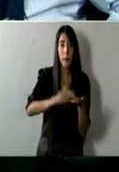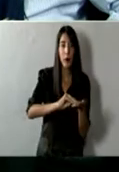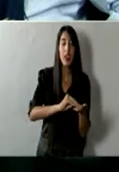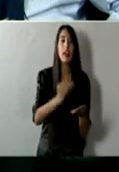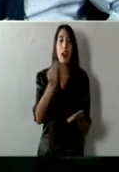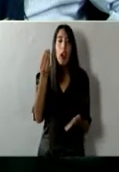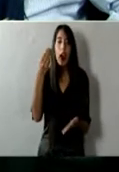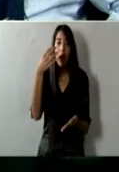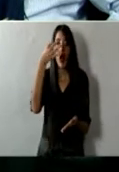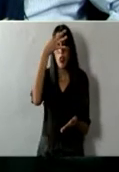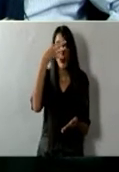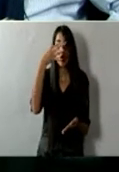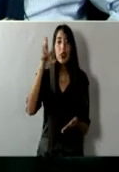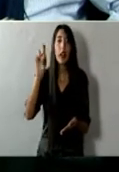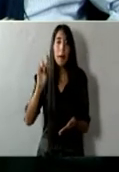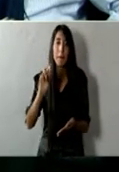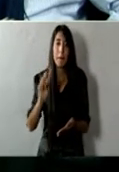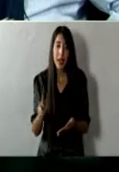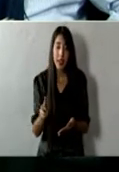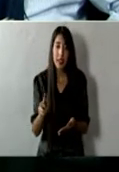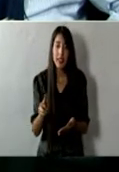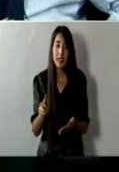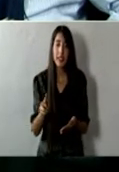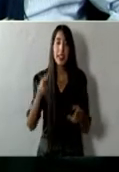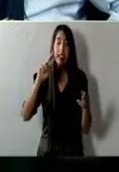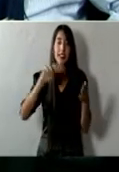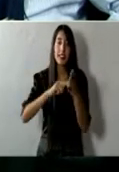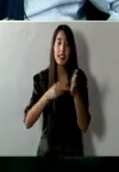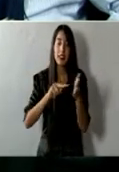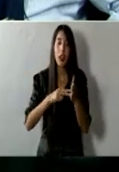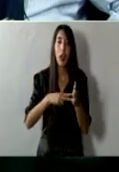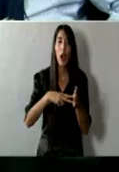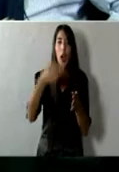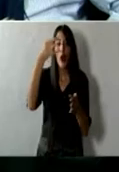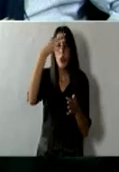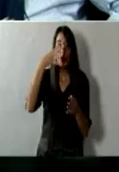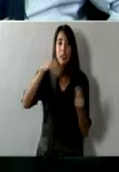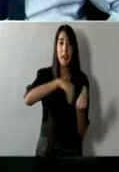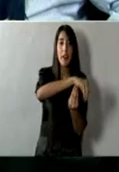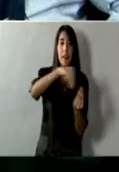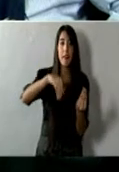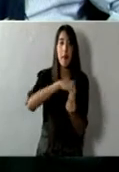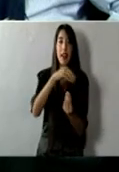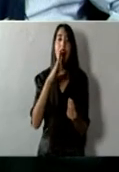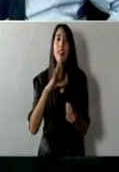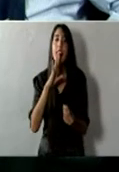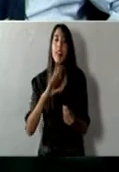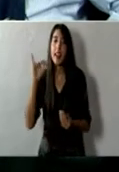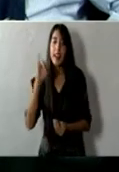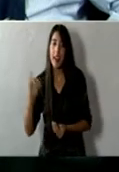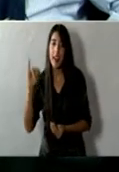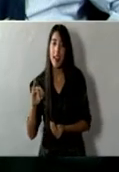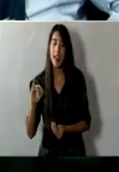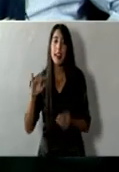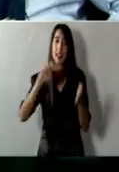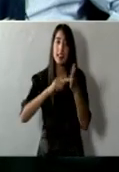12 panes significaban las 12 tribus de Israel. Eso significaba que eran los 12 panes de la